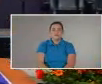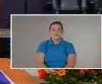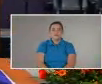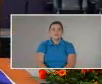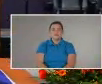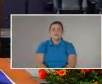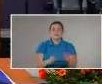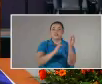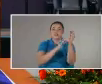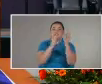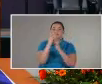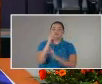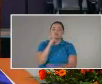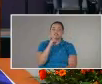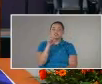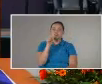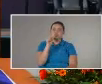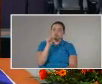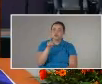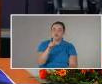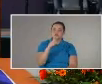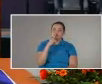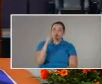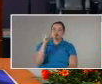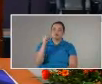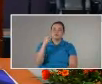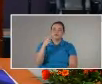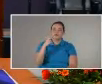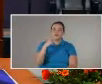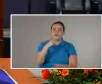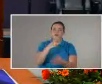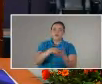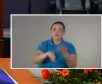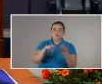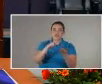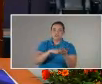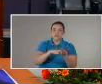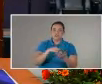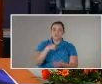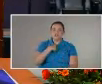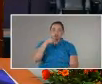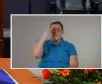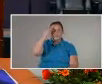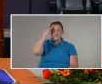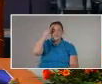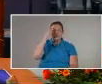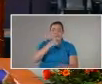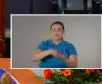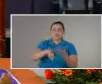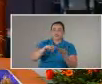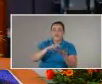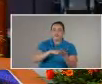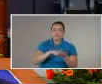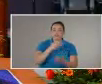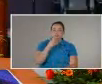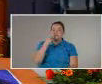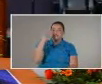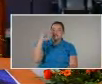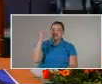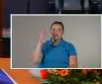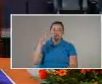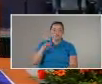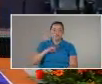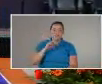Jesús le dijo: tu hermano resucitará. Marta le dijo: yo sé que resucitará en la resurrección, en el día final. Jesús no le estaba preguntando a